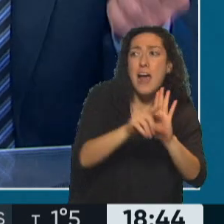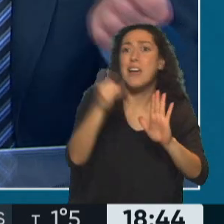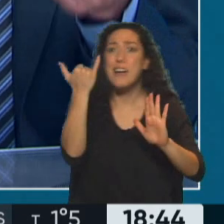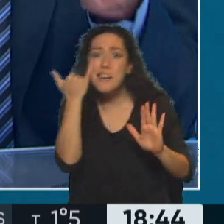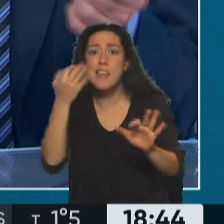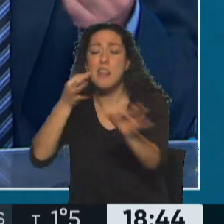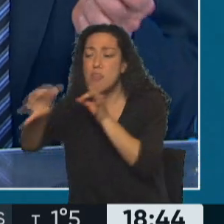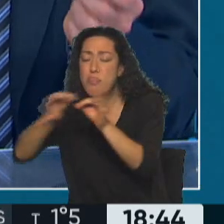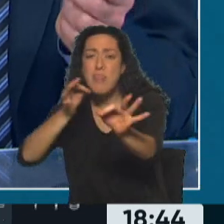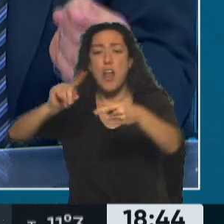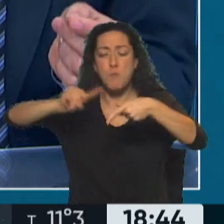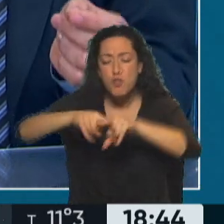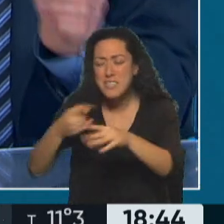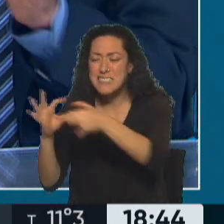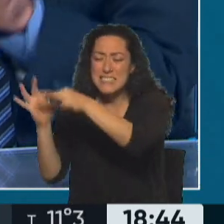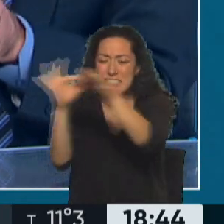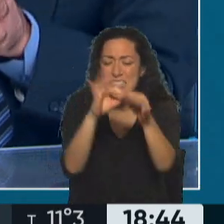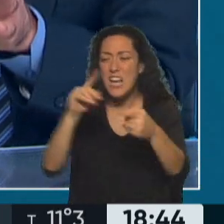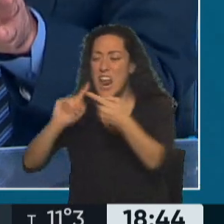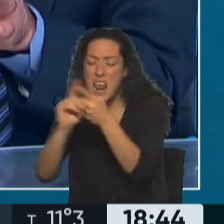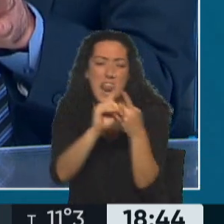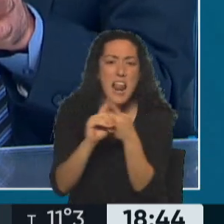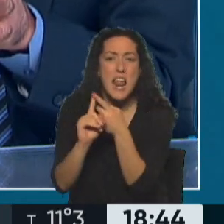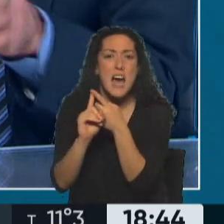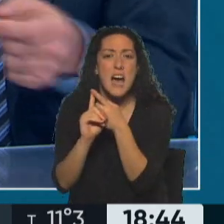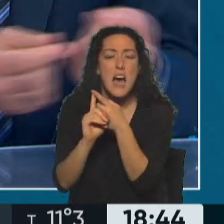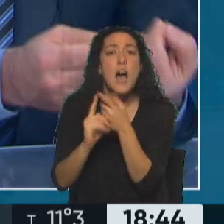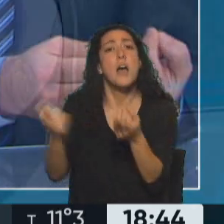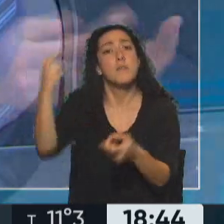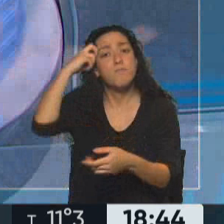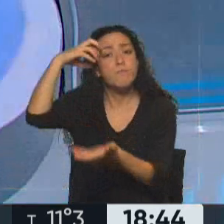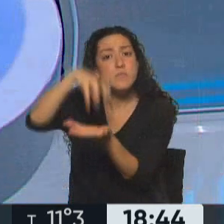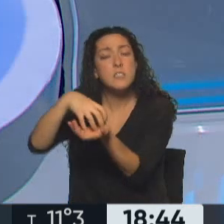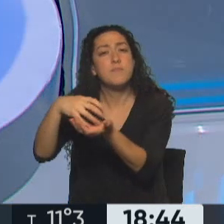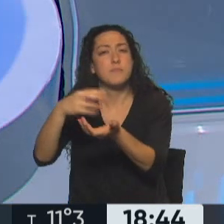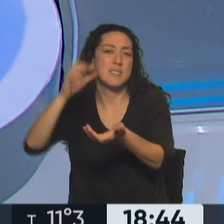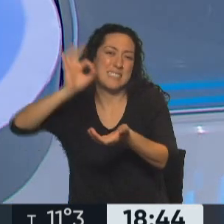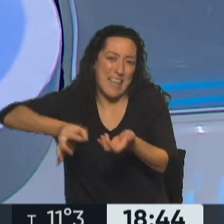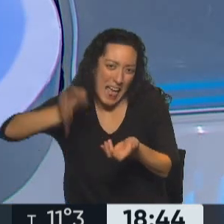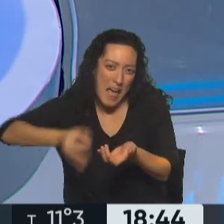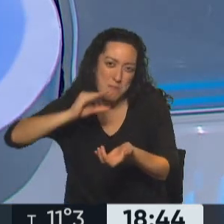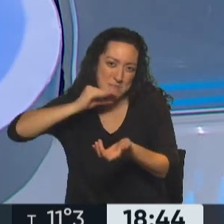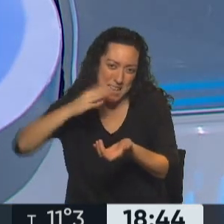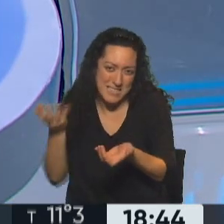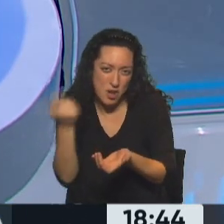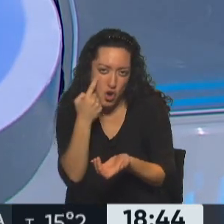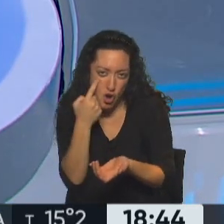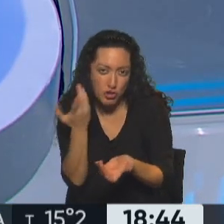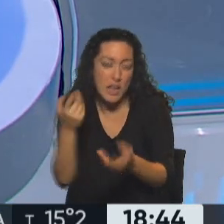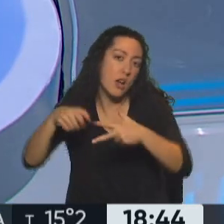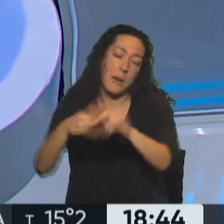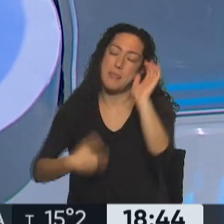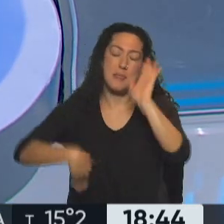mucho diálogo y articulación política. El ejercicio parlamentario de un hombre que lo sabe hacer, creo que ahora es su mejor